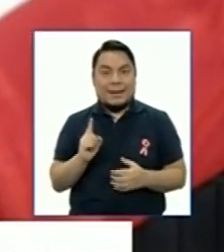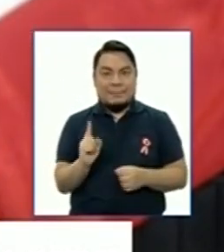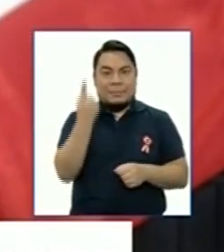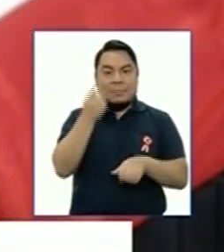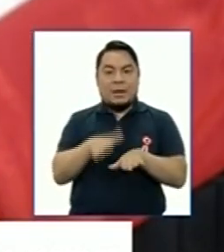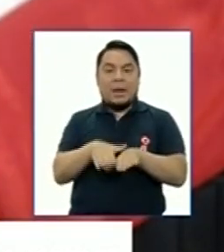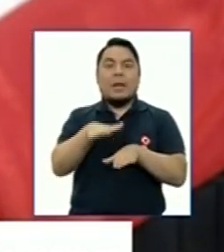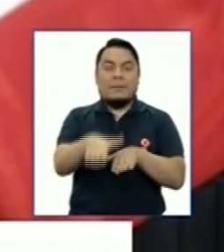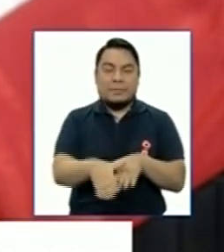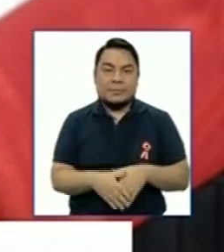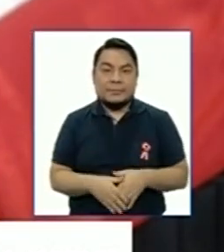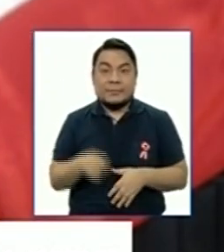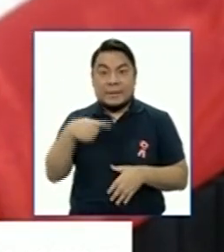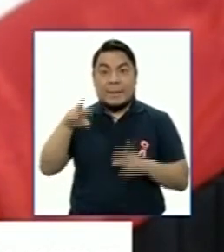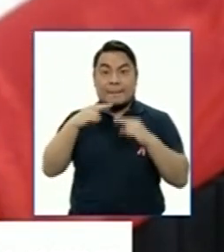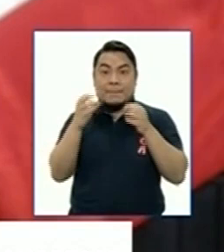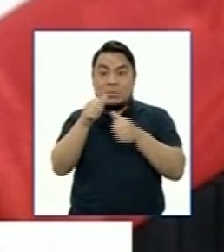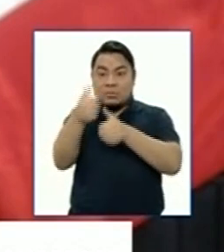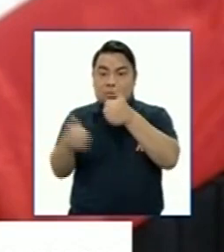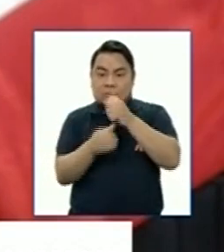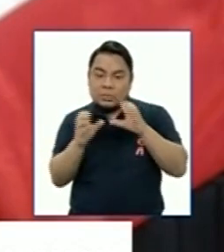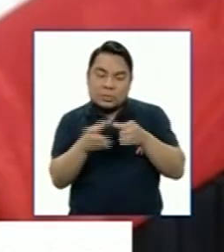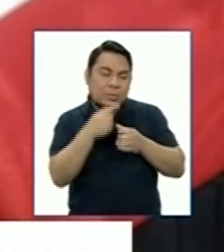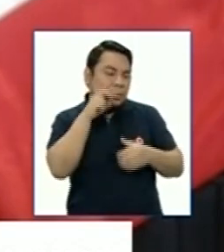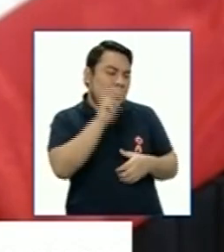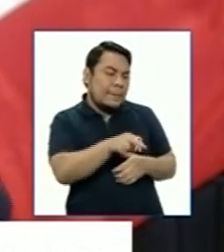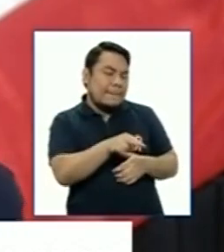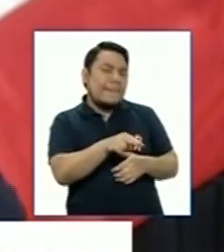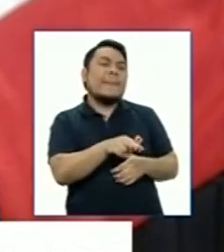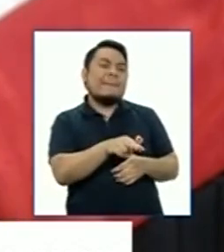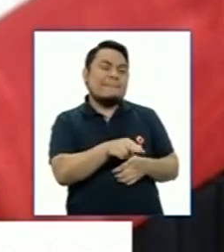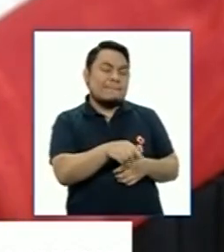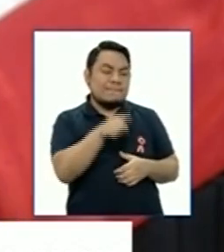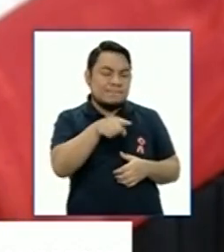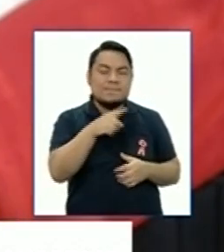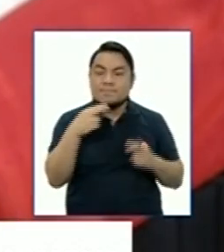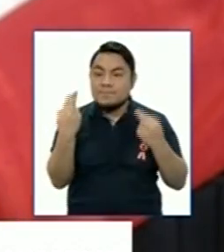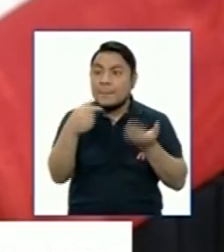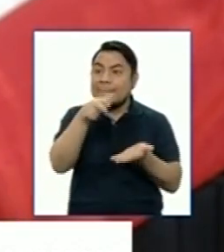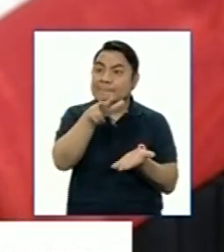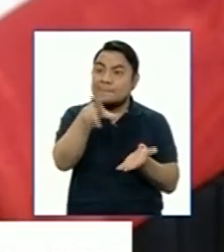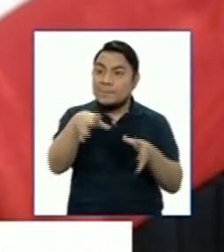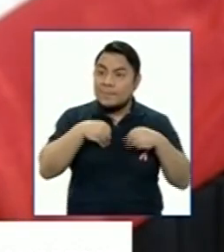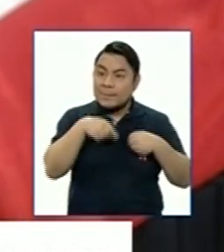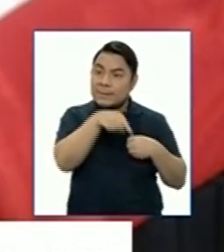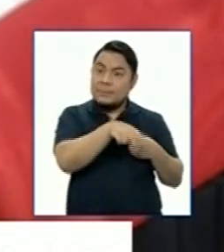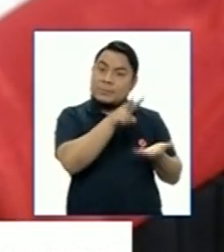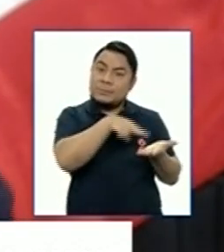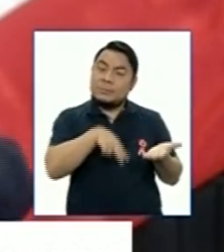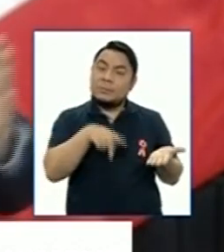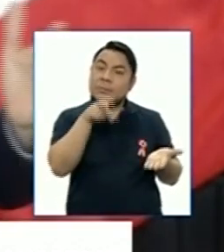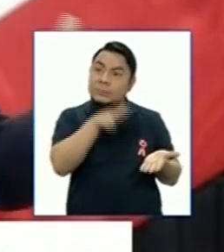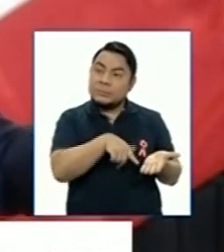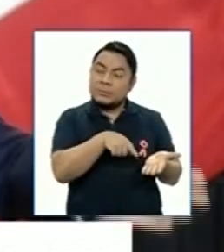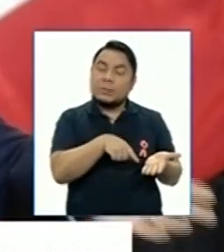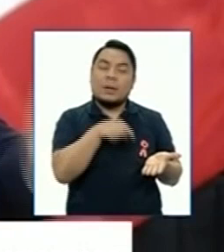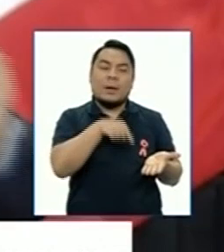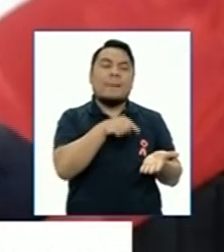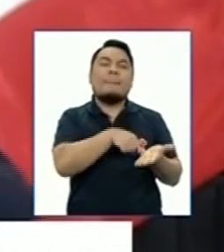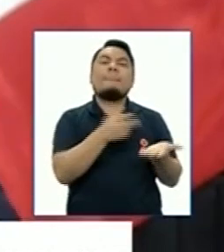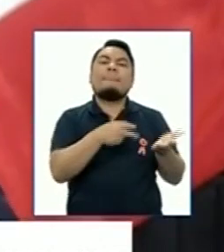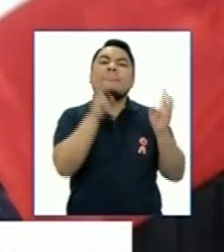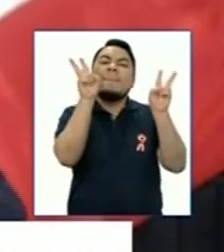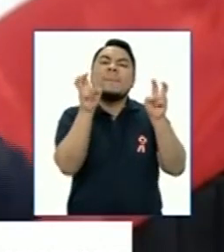digamos popularidad no sí pero yo me temo que está esta última trifulca pues va a afectar un poco